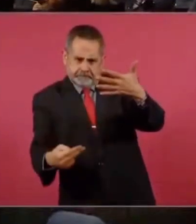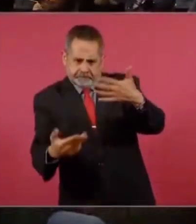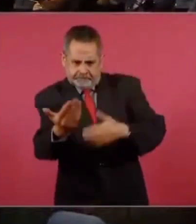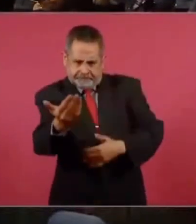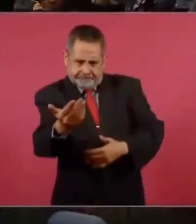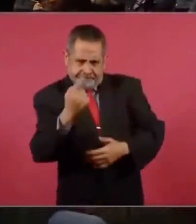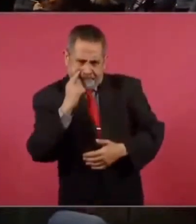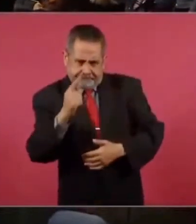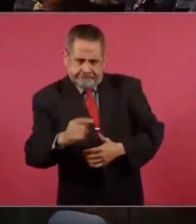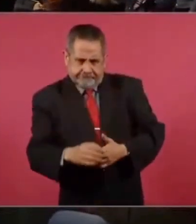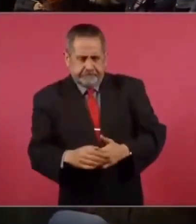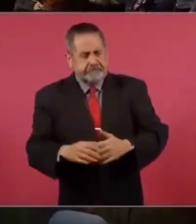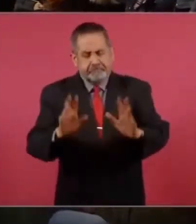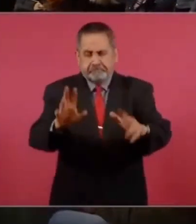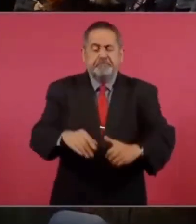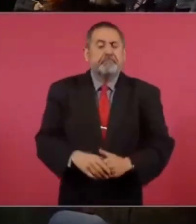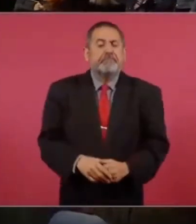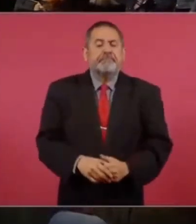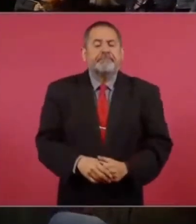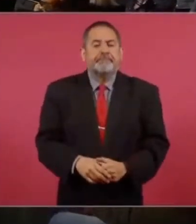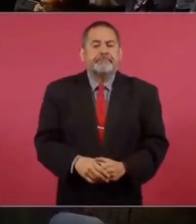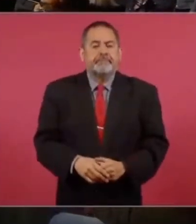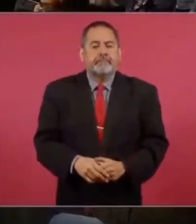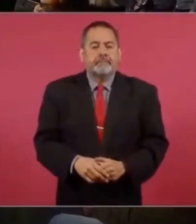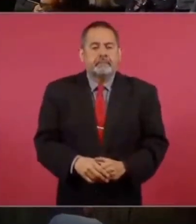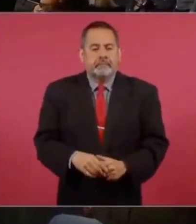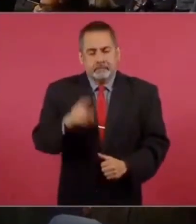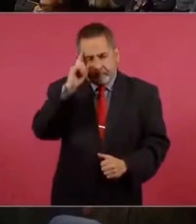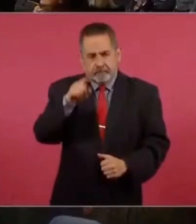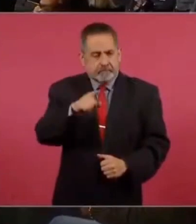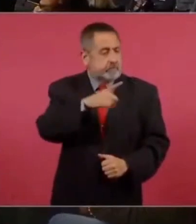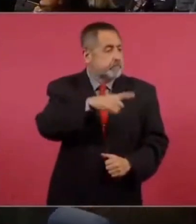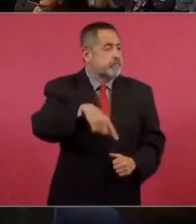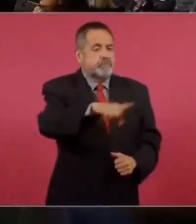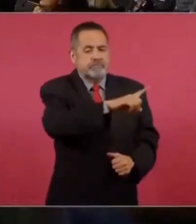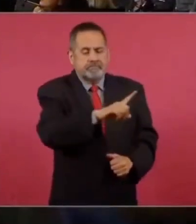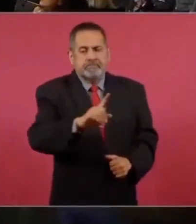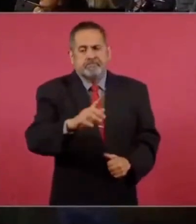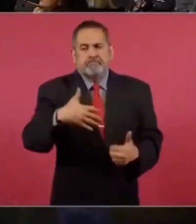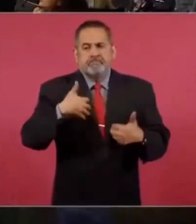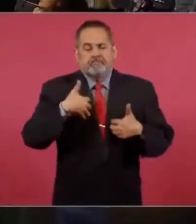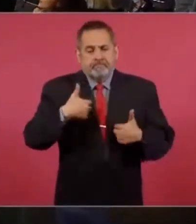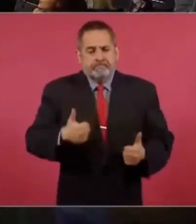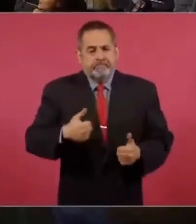Pero bueno, yo creo que ya se entendió. Entonces,